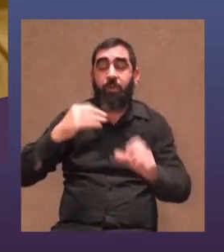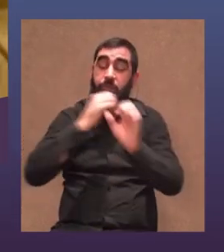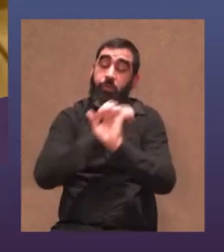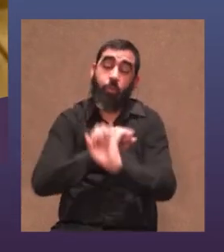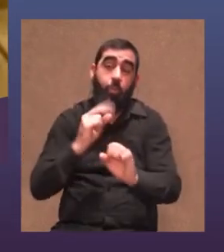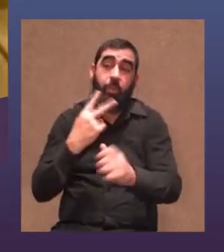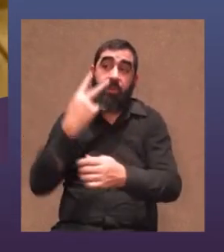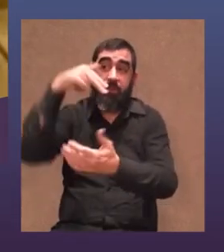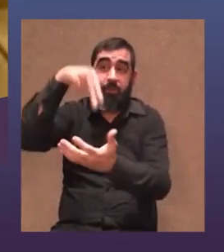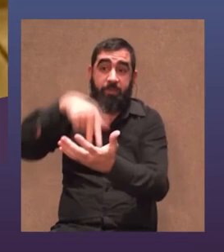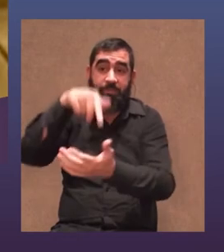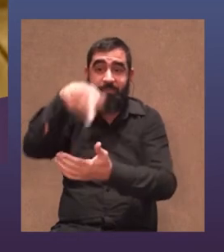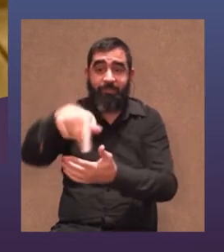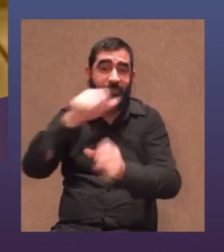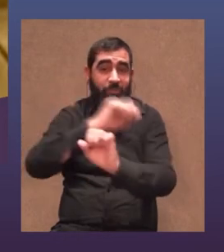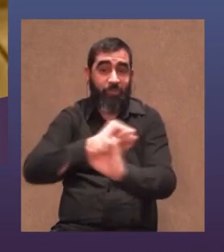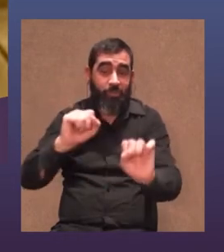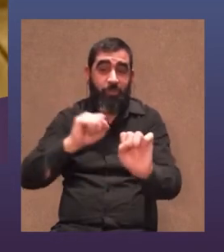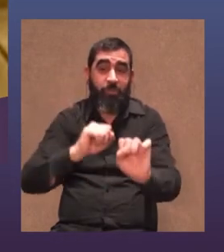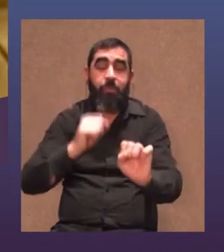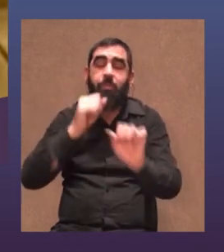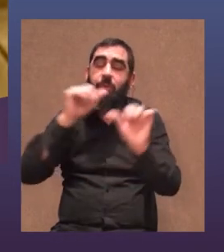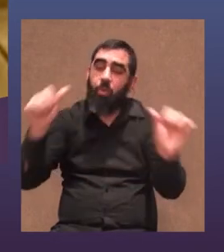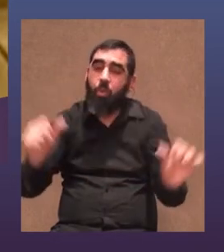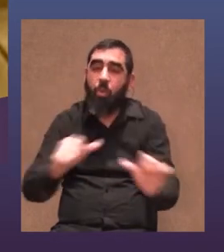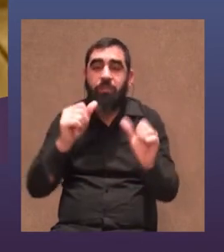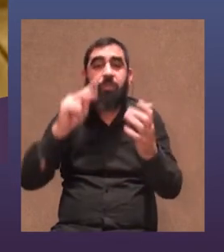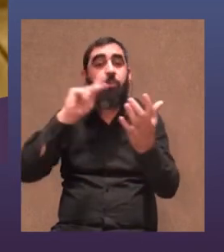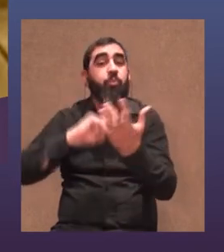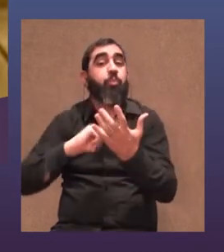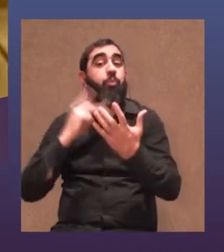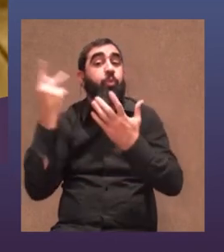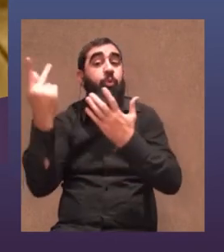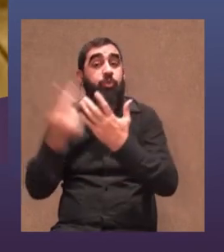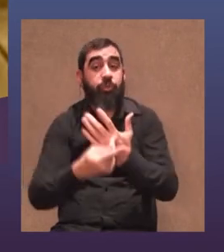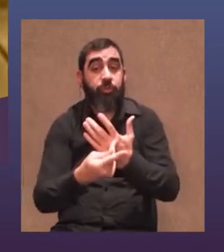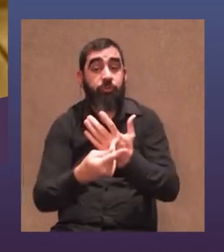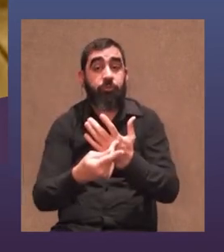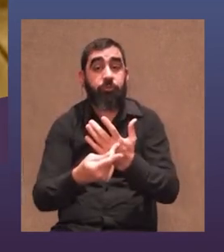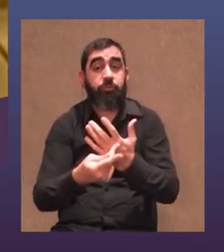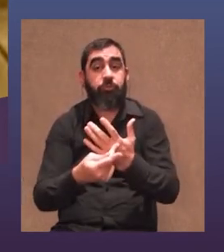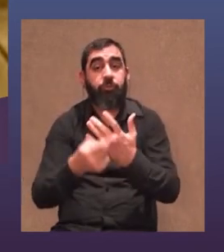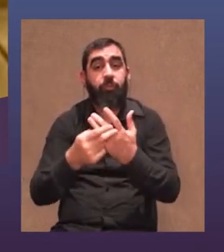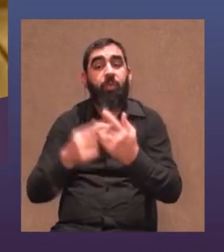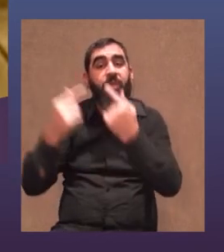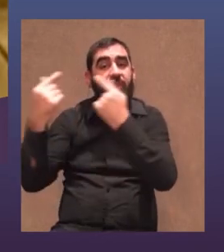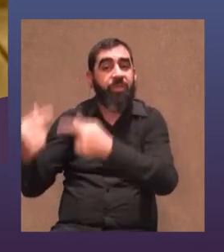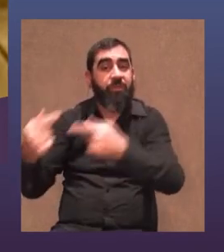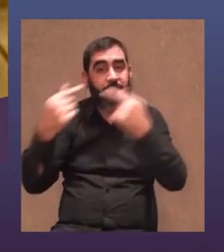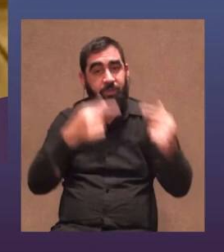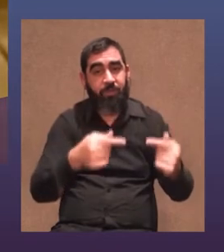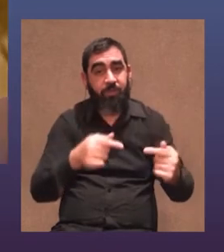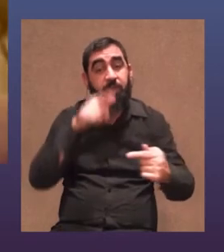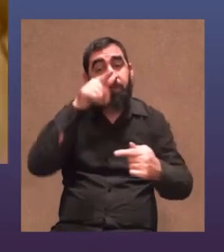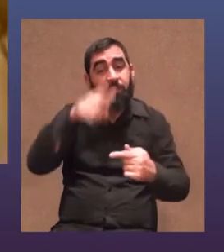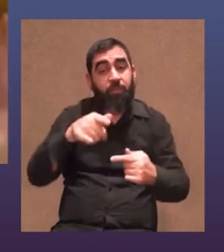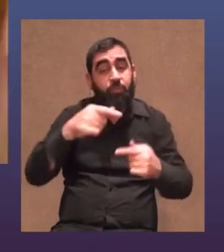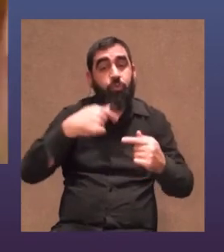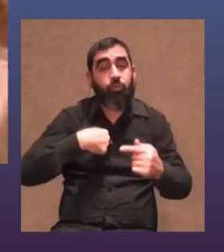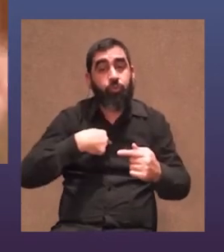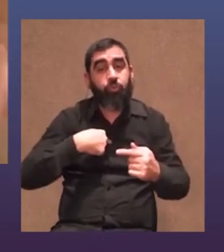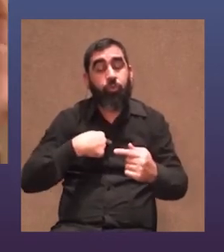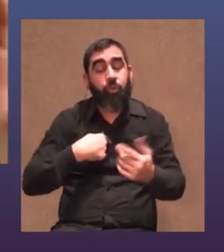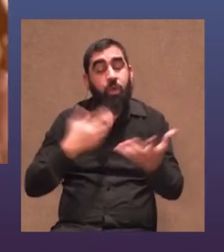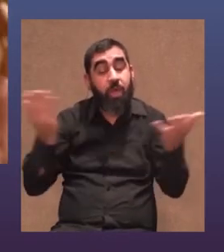presencialmente, pero armar un proyecto que pase por otro lugar. Eso es lo que yo he